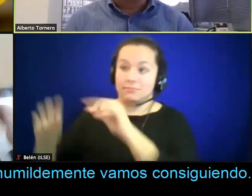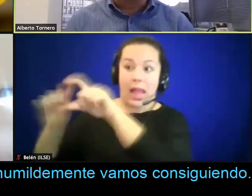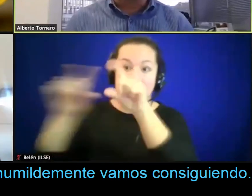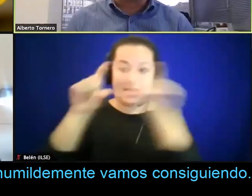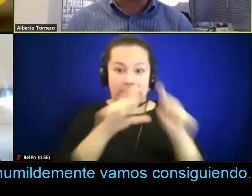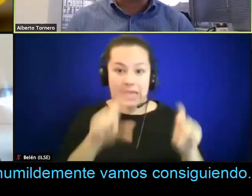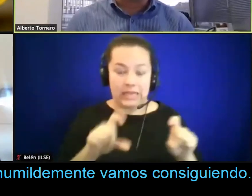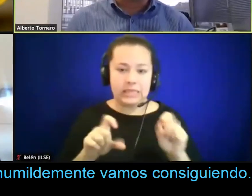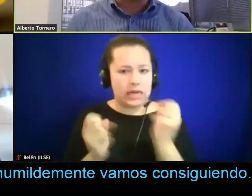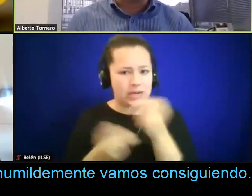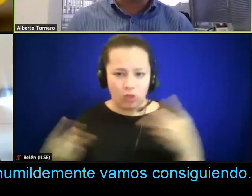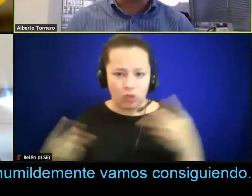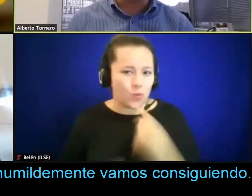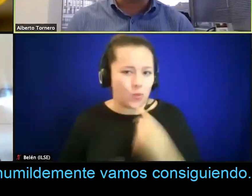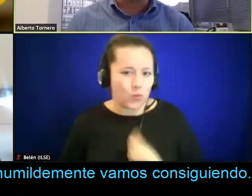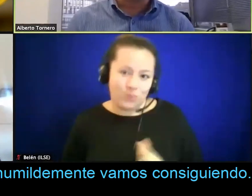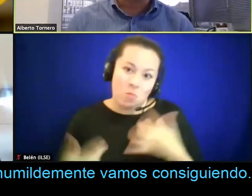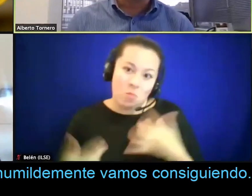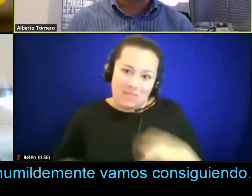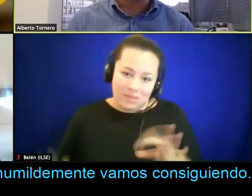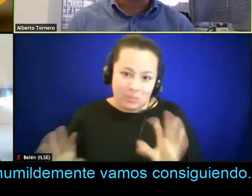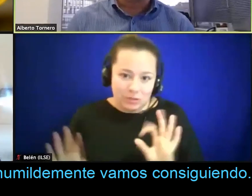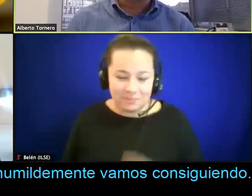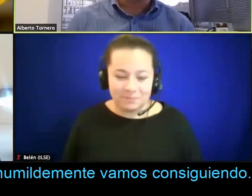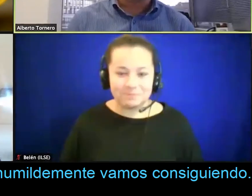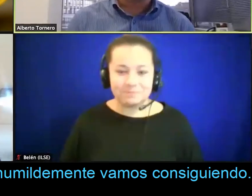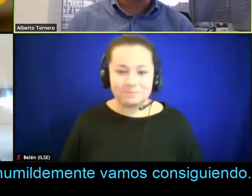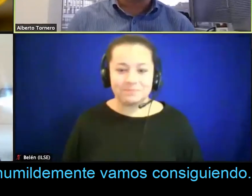humildemente vamos consiguiendo, ¿no?